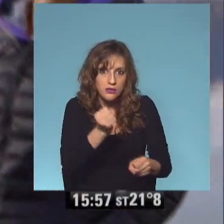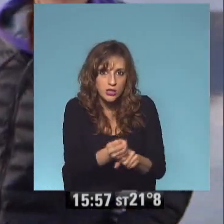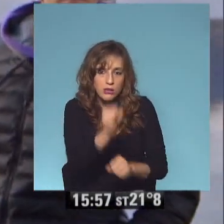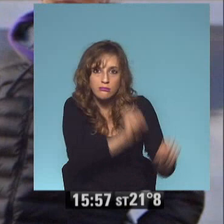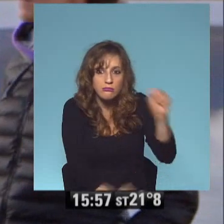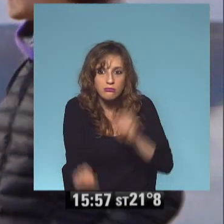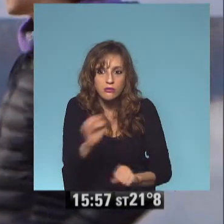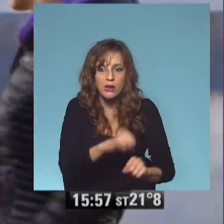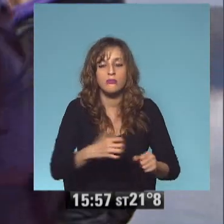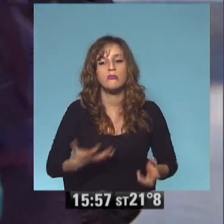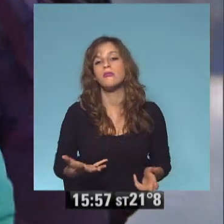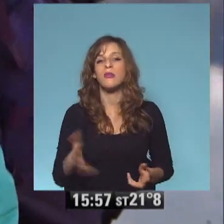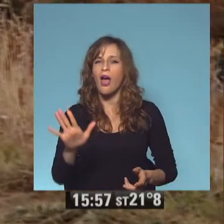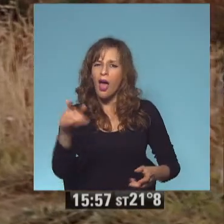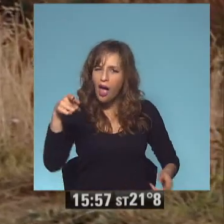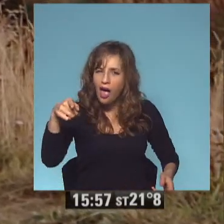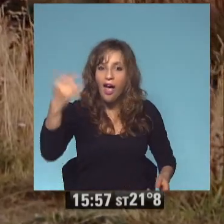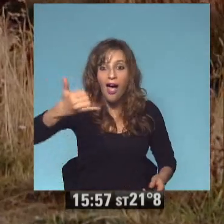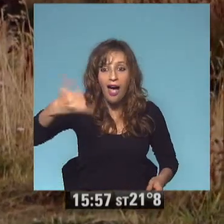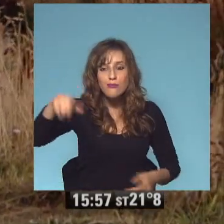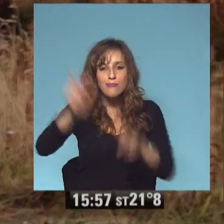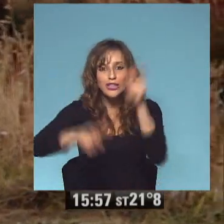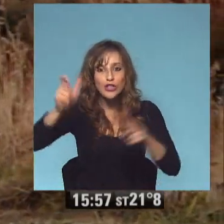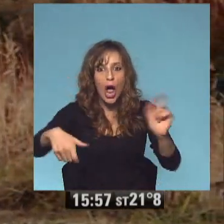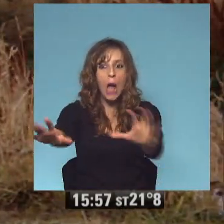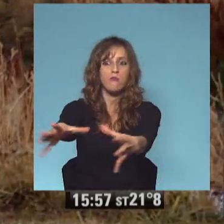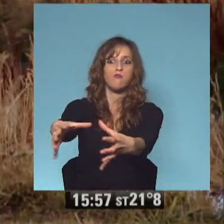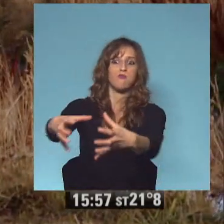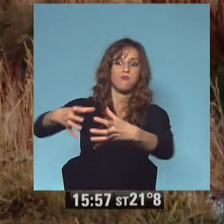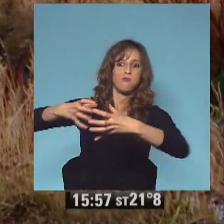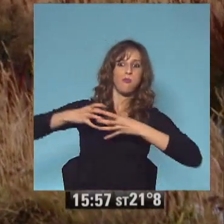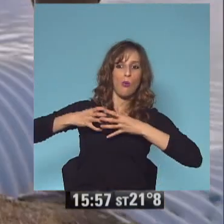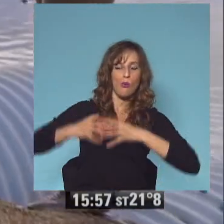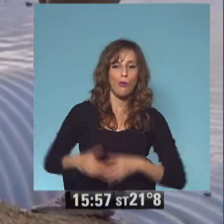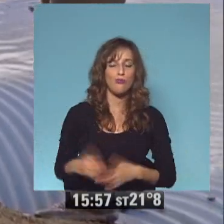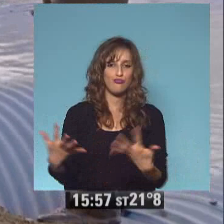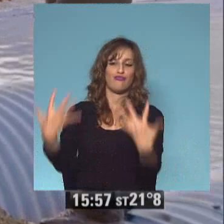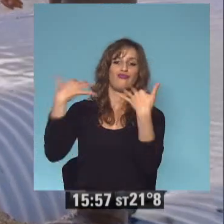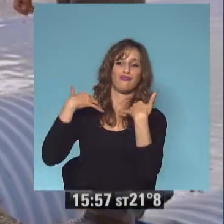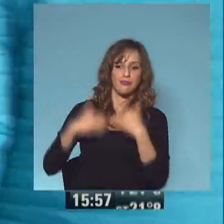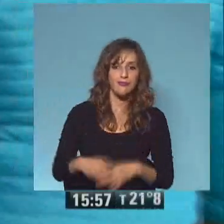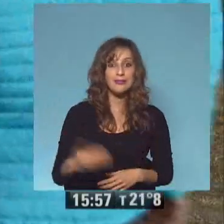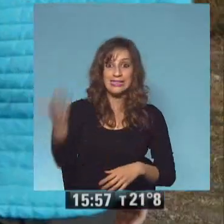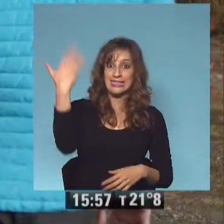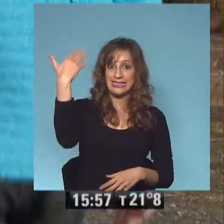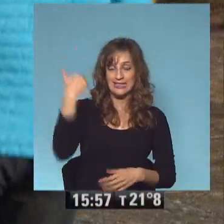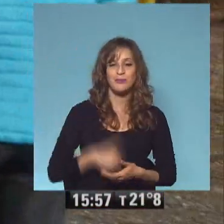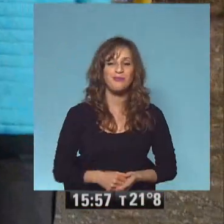A ver, pará No, mirá Ahí viene gente Ah, un montón Sí Por acá, acá